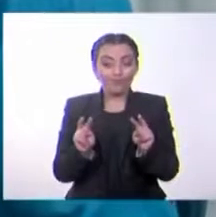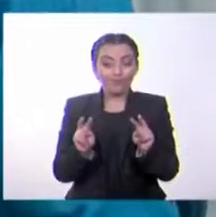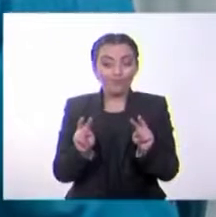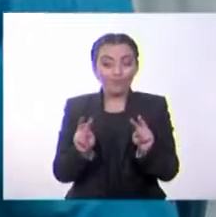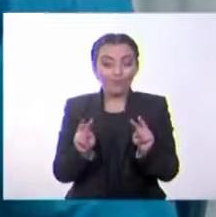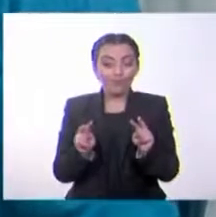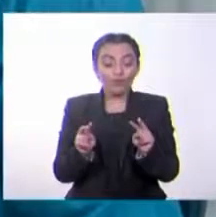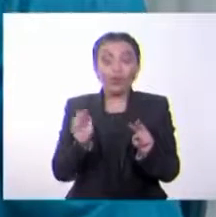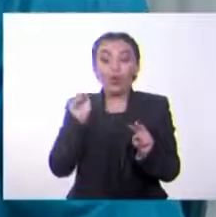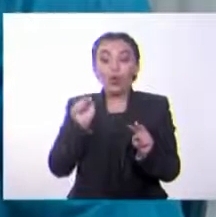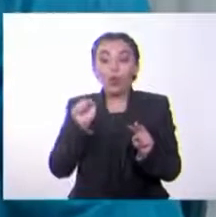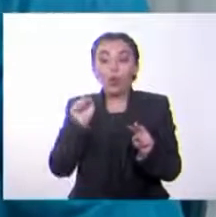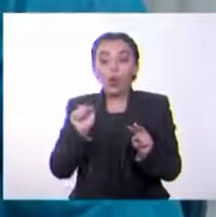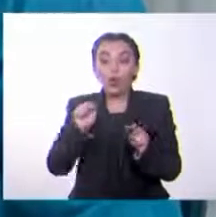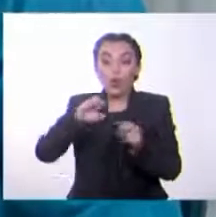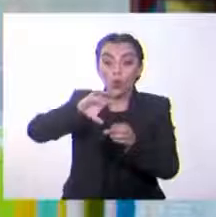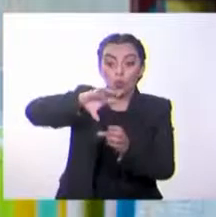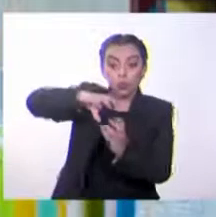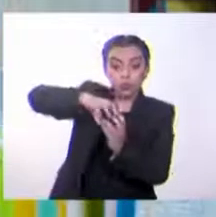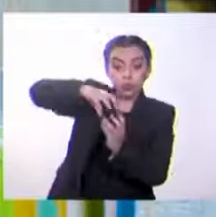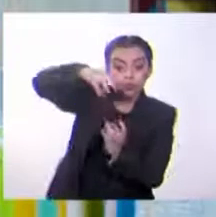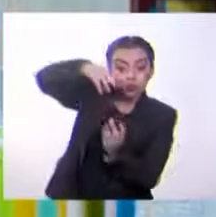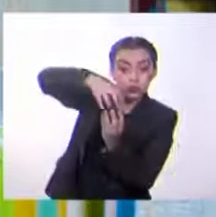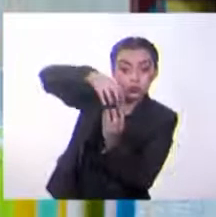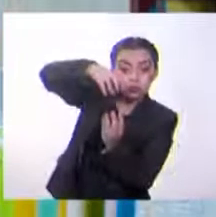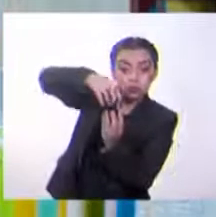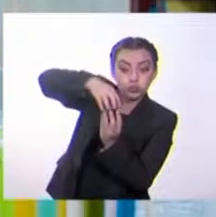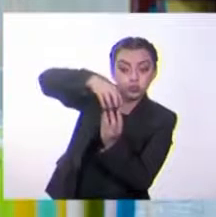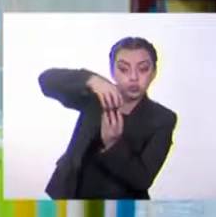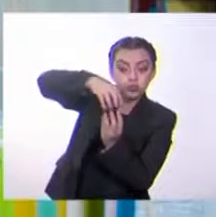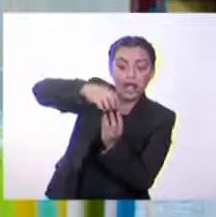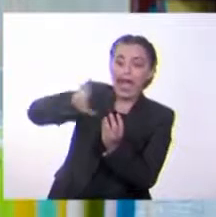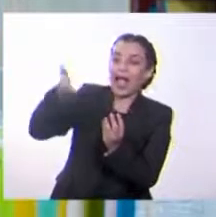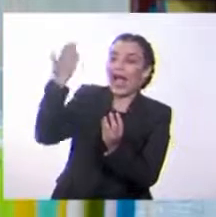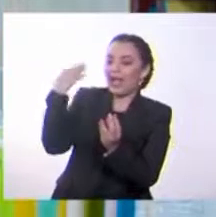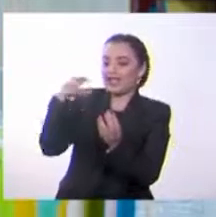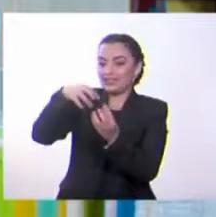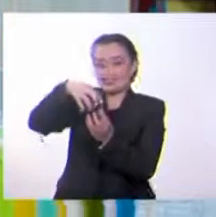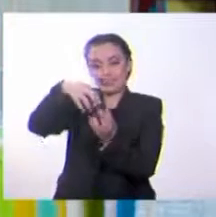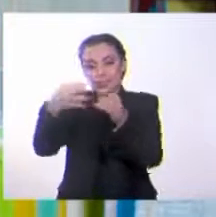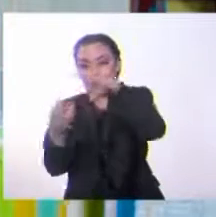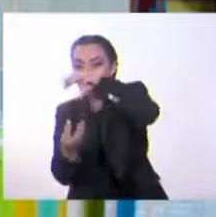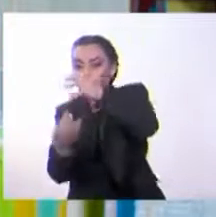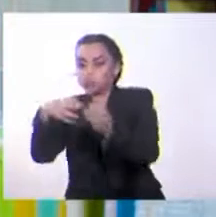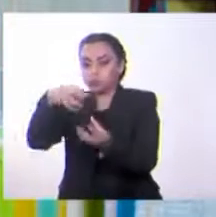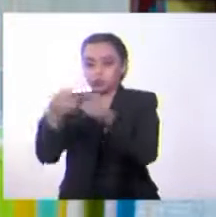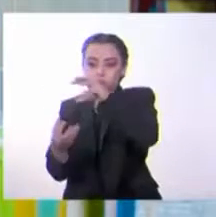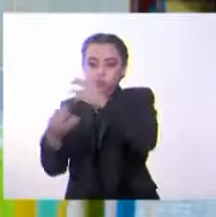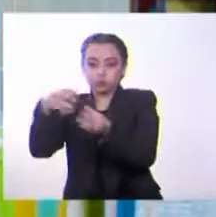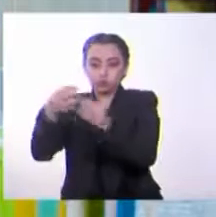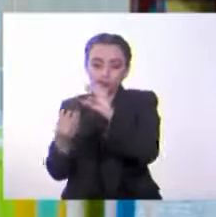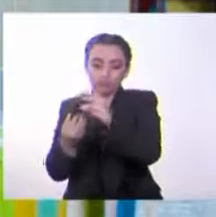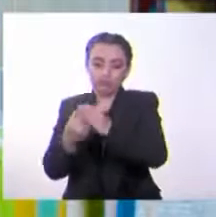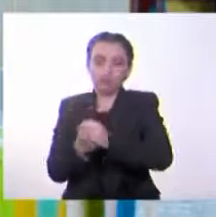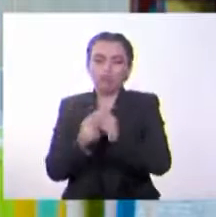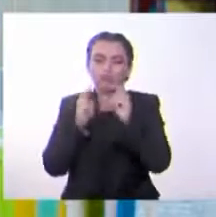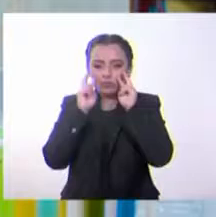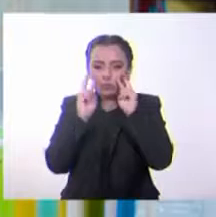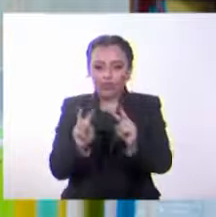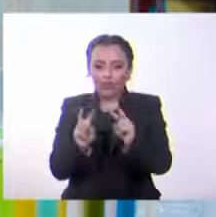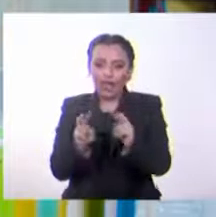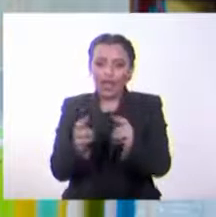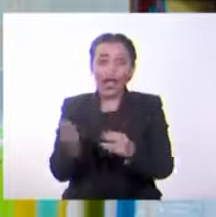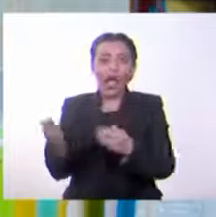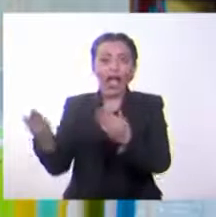antes? Por lo tanto, ¿existe una diferencia en desplazar agua de agua fría